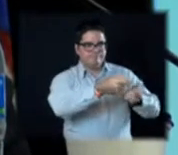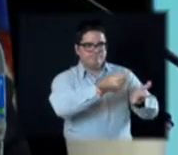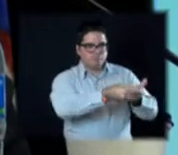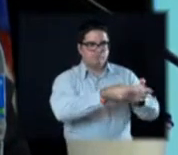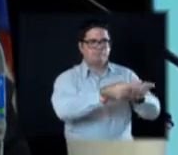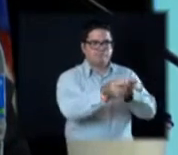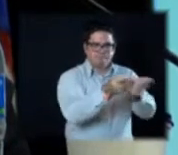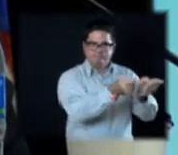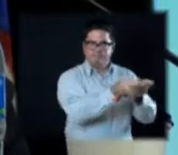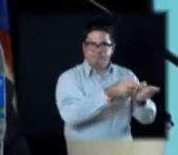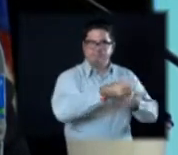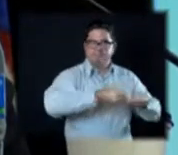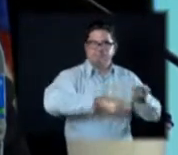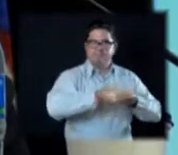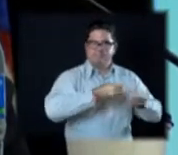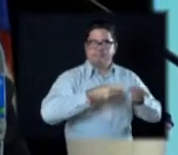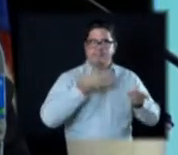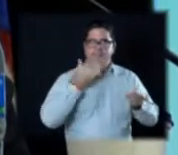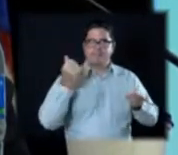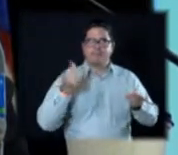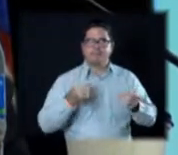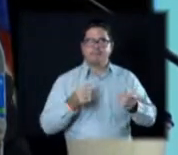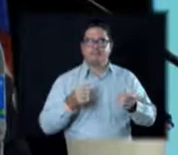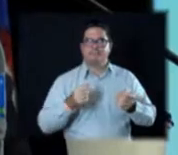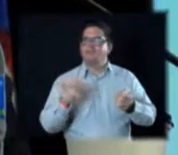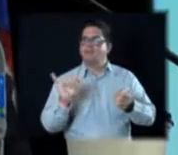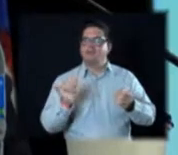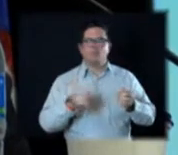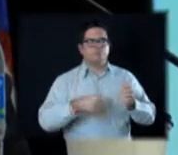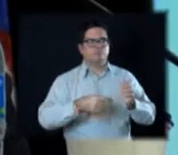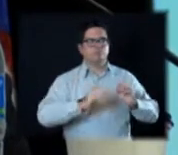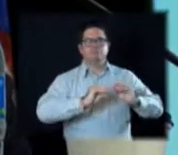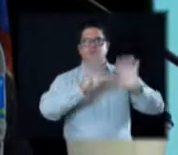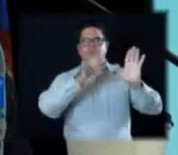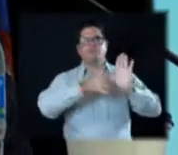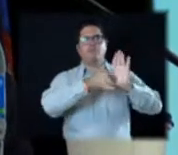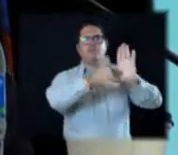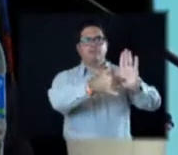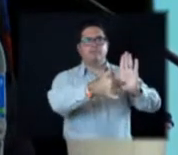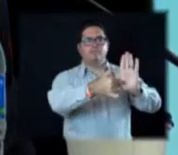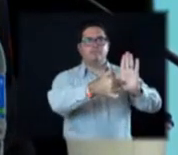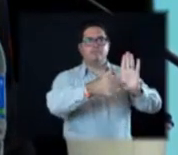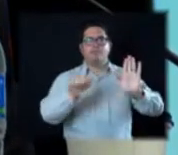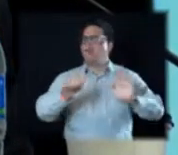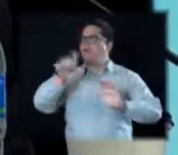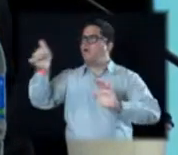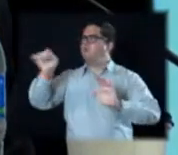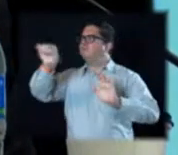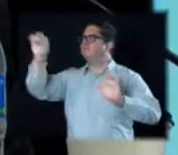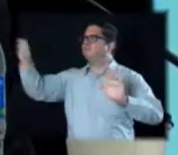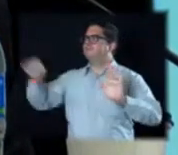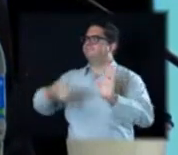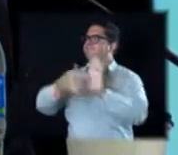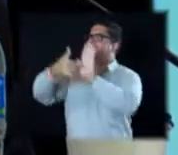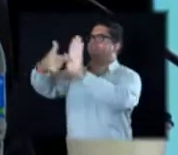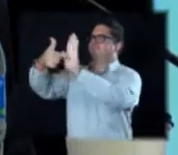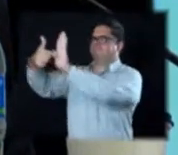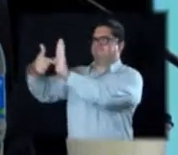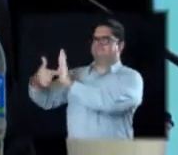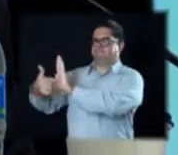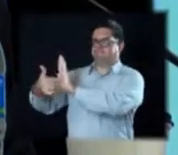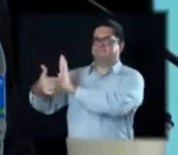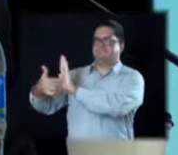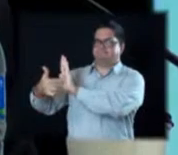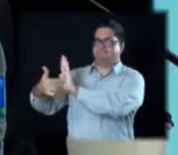de efectivo. En cuanto a la visibilidad, los oficiales también pueden mostrar a las terceras partes